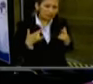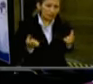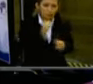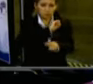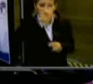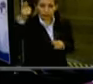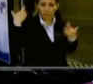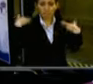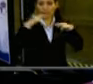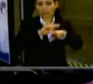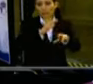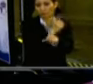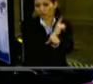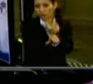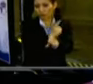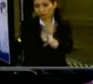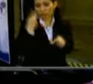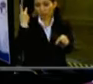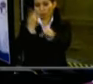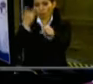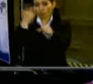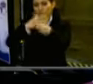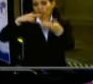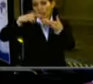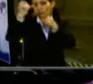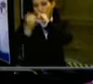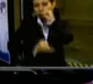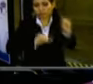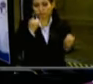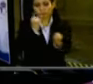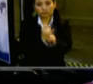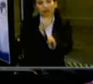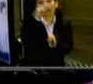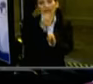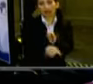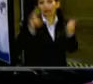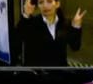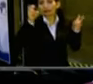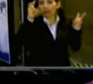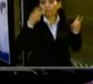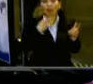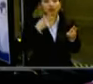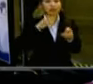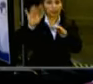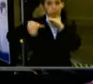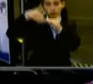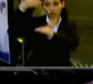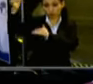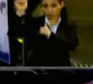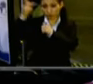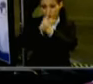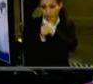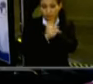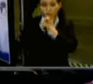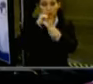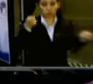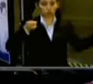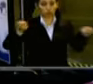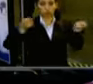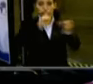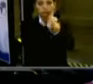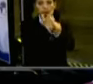profesora en la licenciatura y el posgrado en Relaciones Internacionales en las materias de Política Exterior y ha sido coordinadora